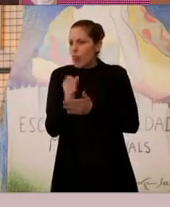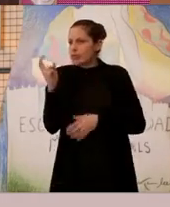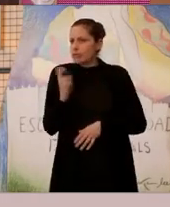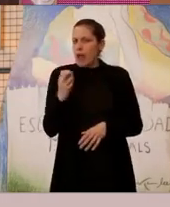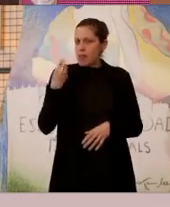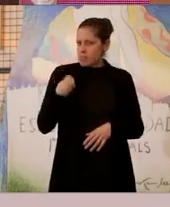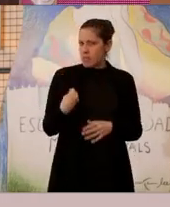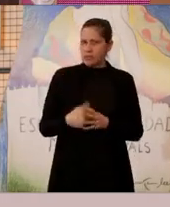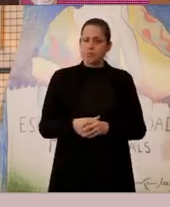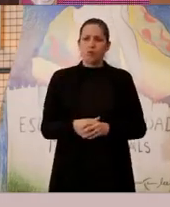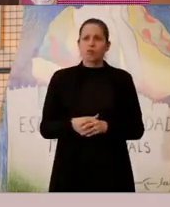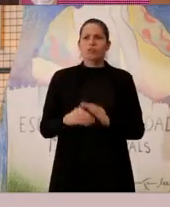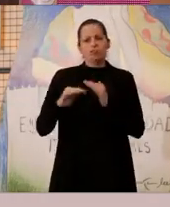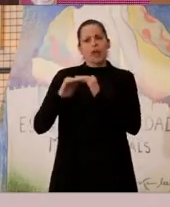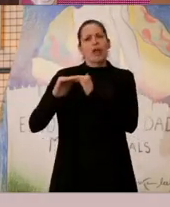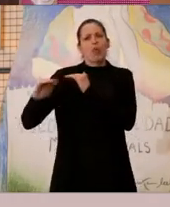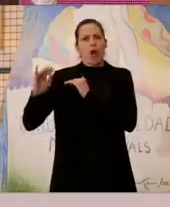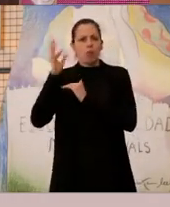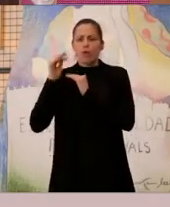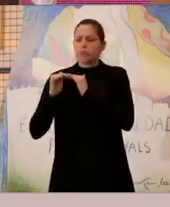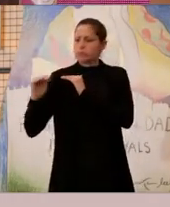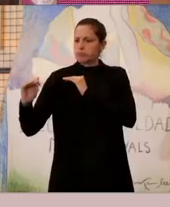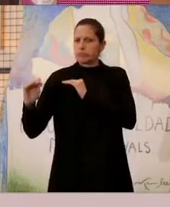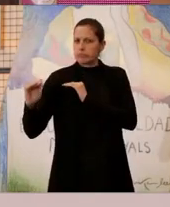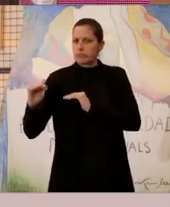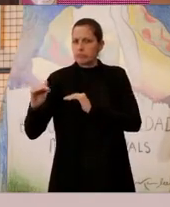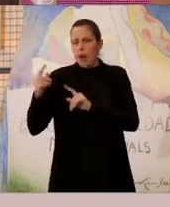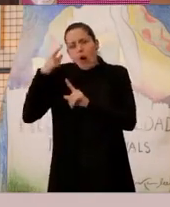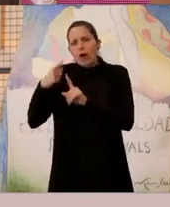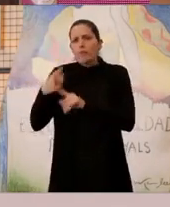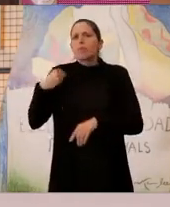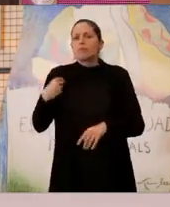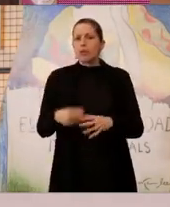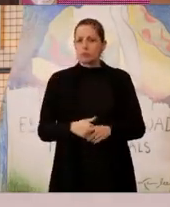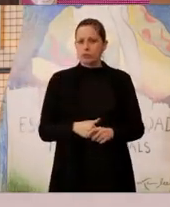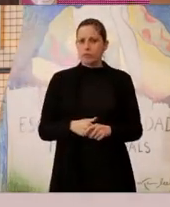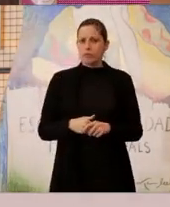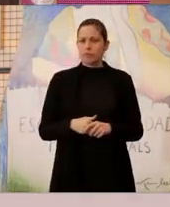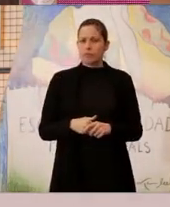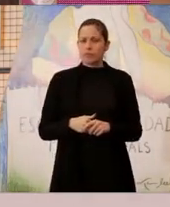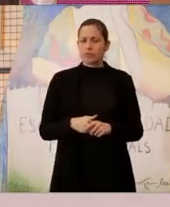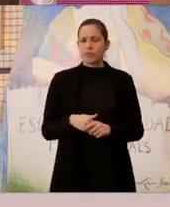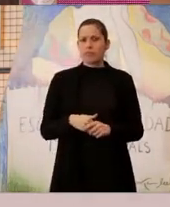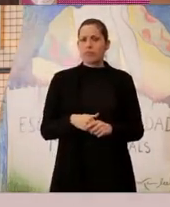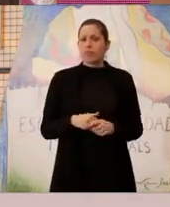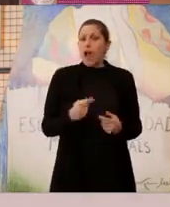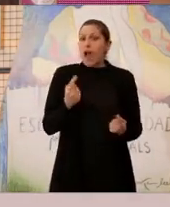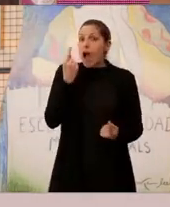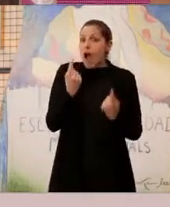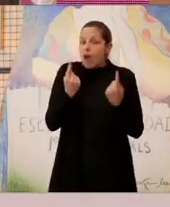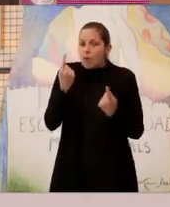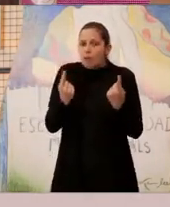esta misión es un poco triste bueno en algunos casos Pues hay algunos algunos